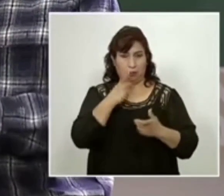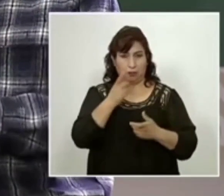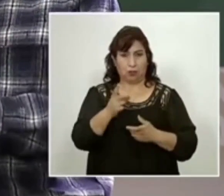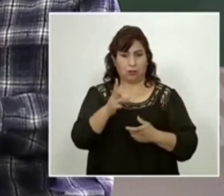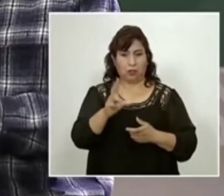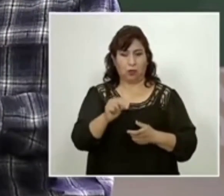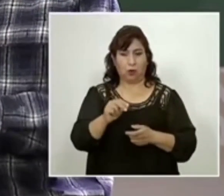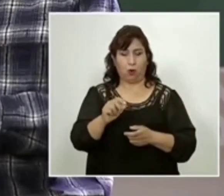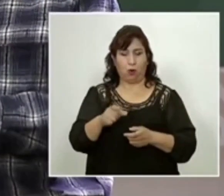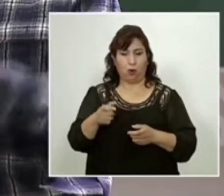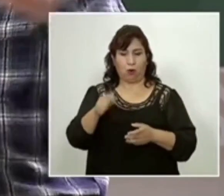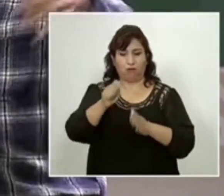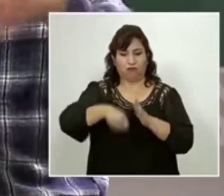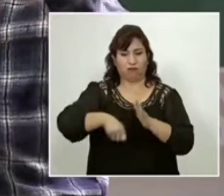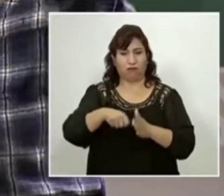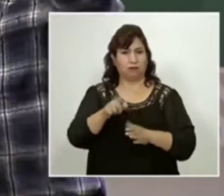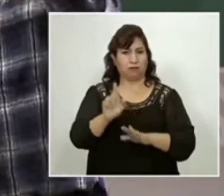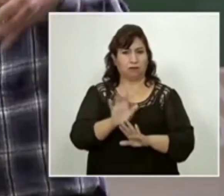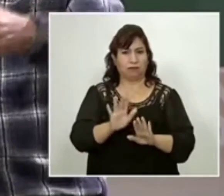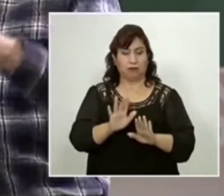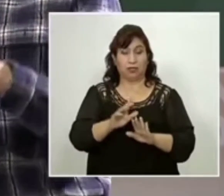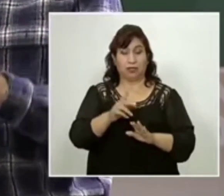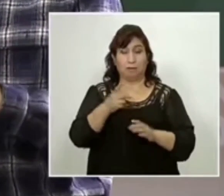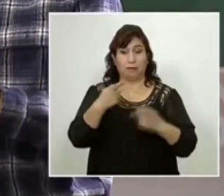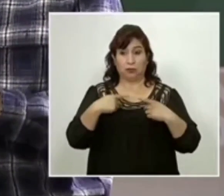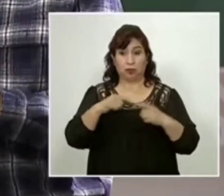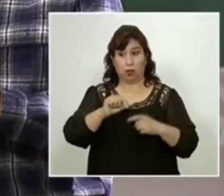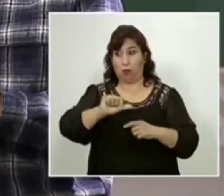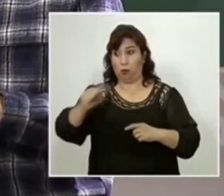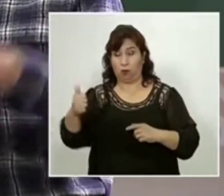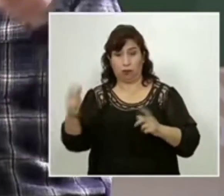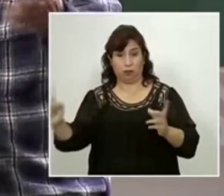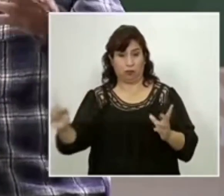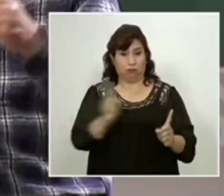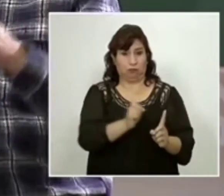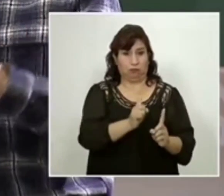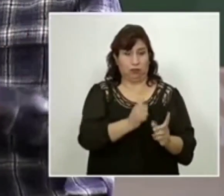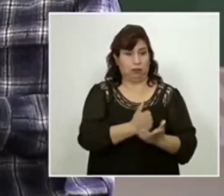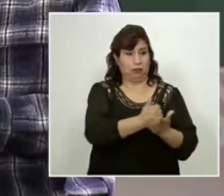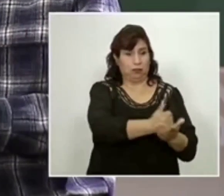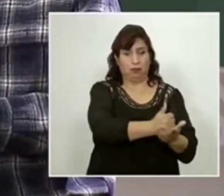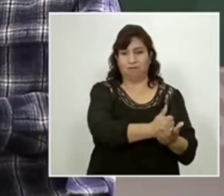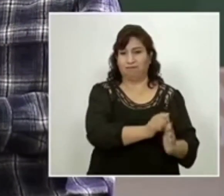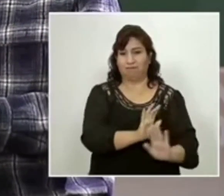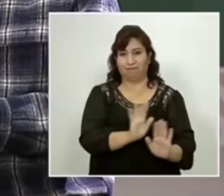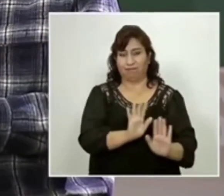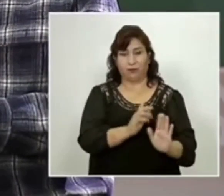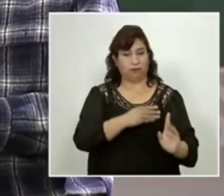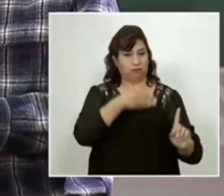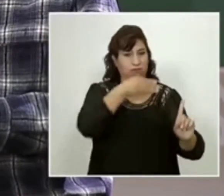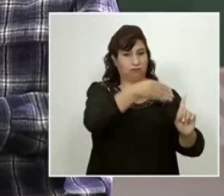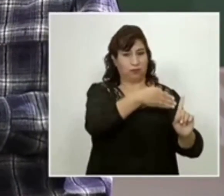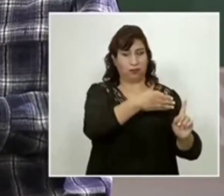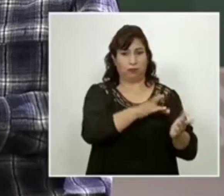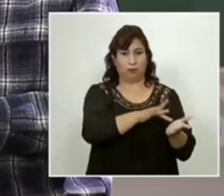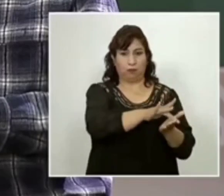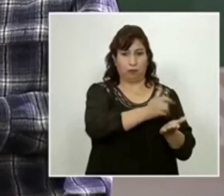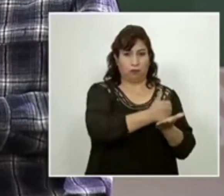electrónico y que sin intermediarios les llegara el apoyo,